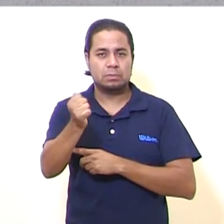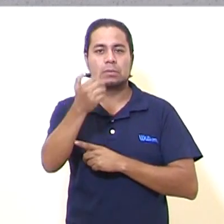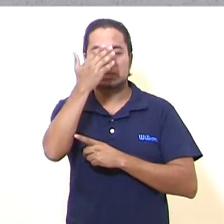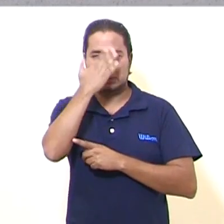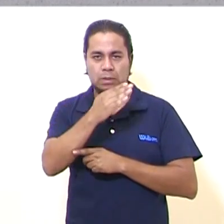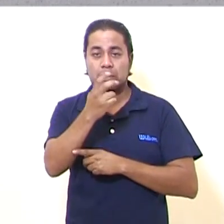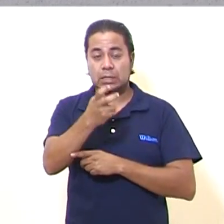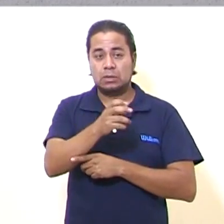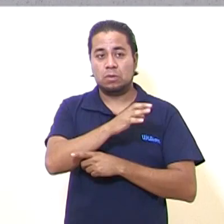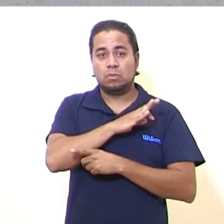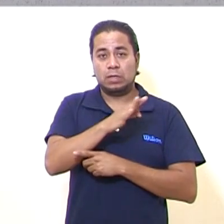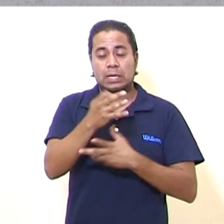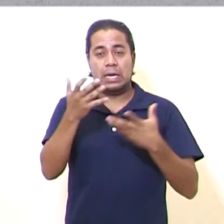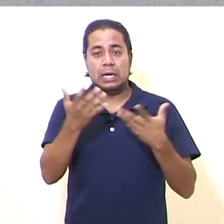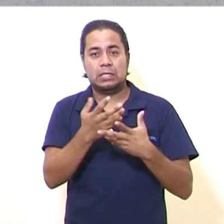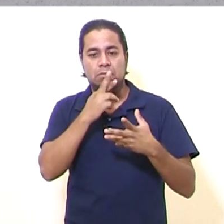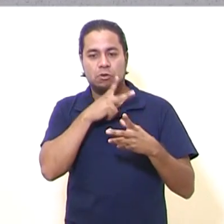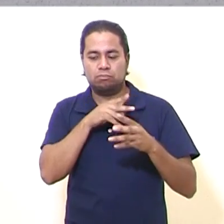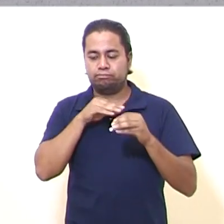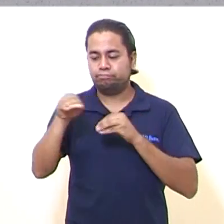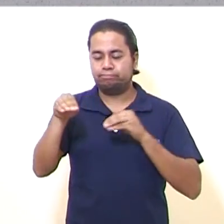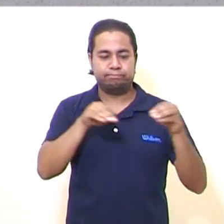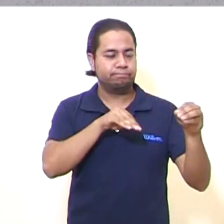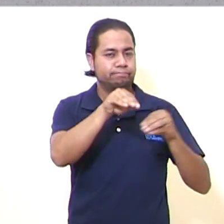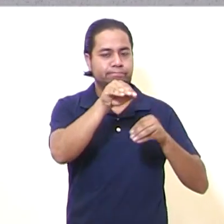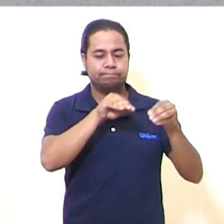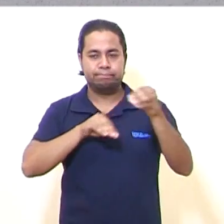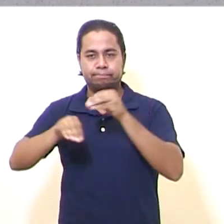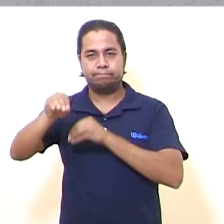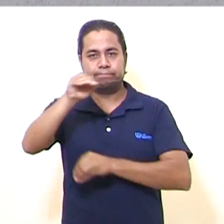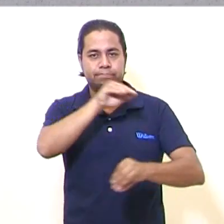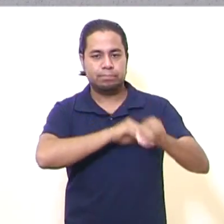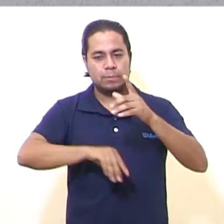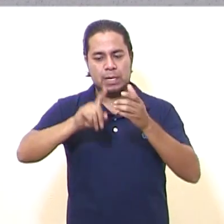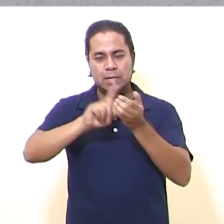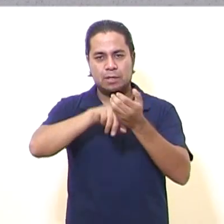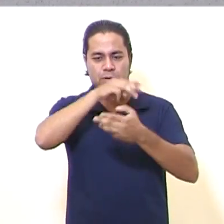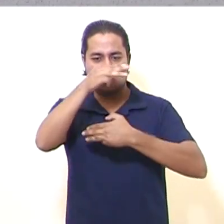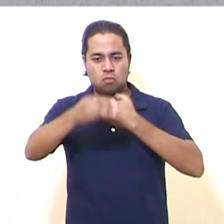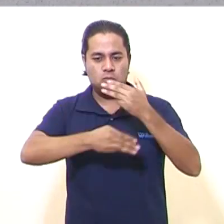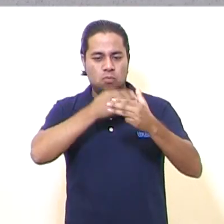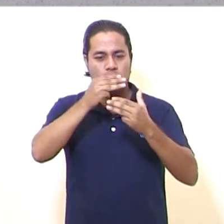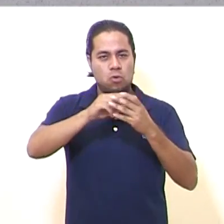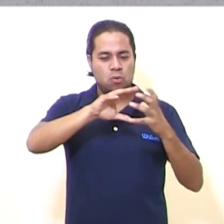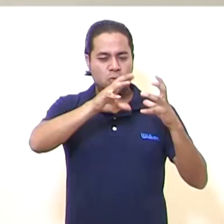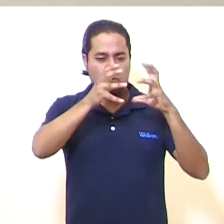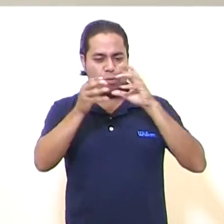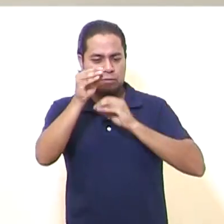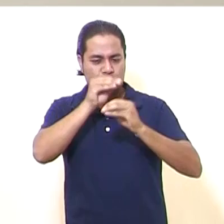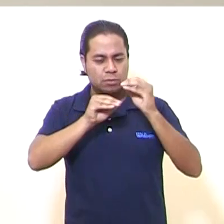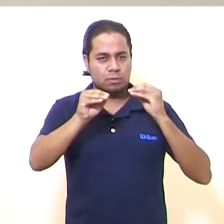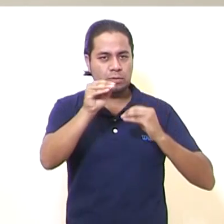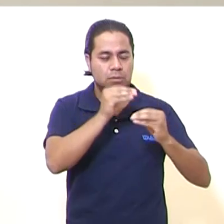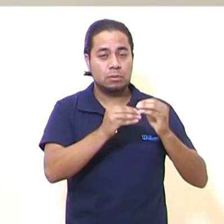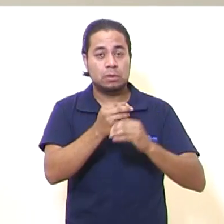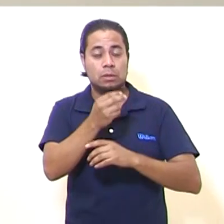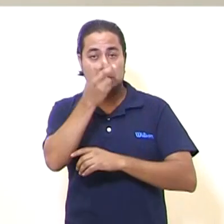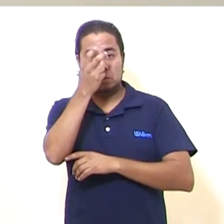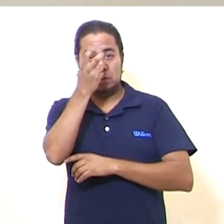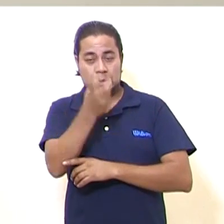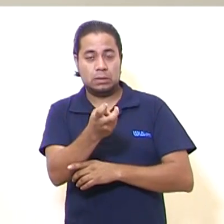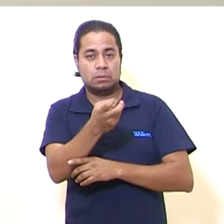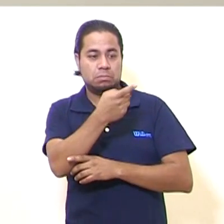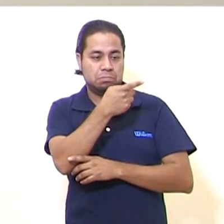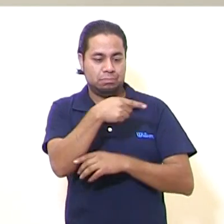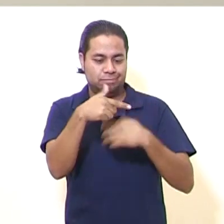permitía tener una mejor movilidad alrededor del mundo. Para ello, los fenicios empezaron